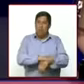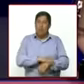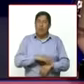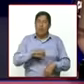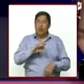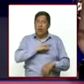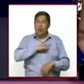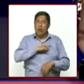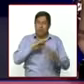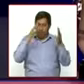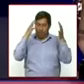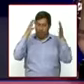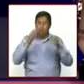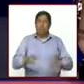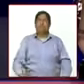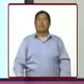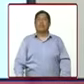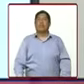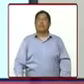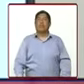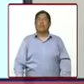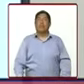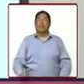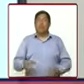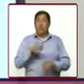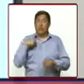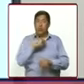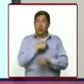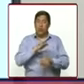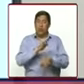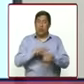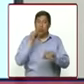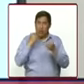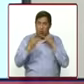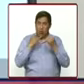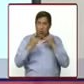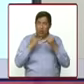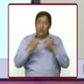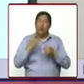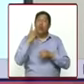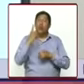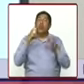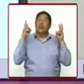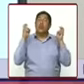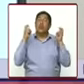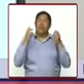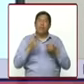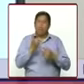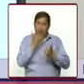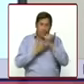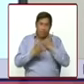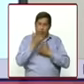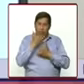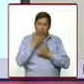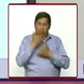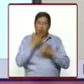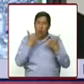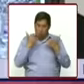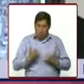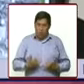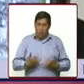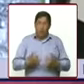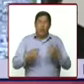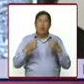de Seguridad Ciudadana. En ese sentido los hemos convocado para informar sobre un caso que se ha suscitado en la jornada del día de